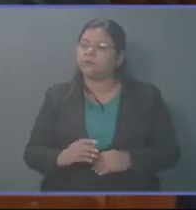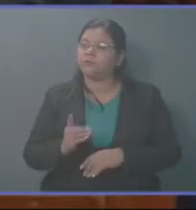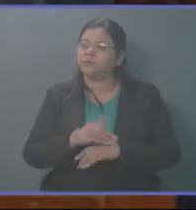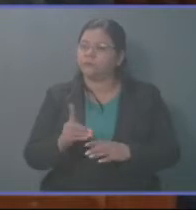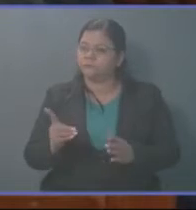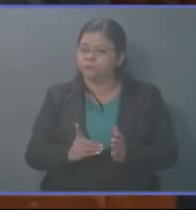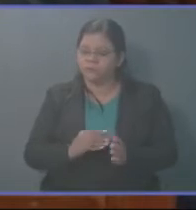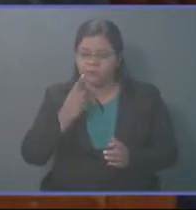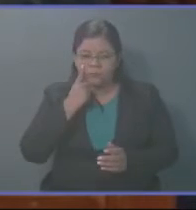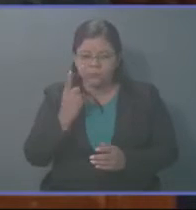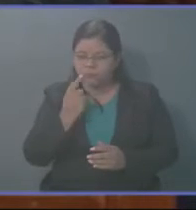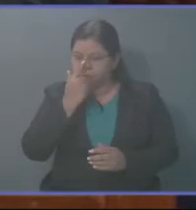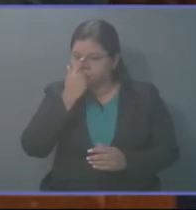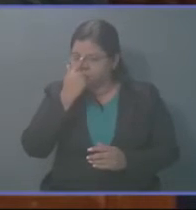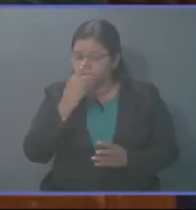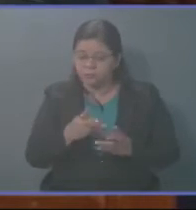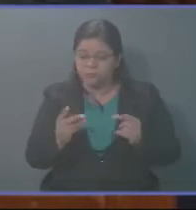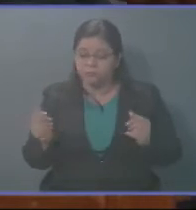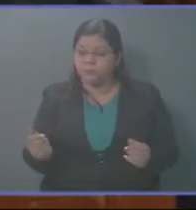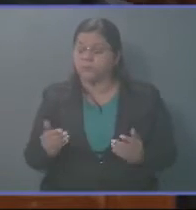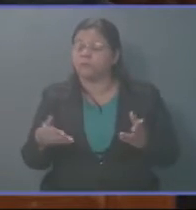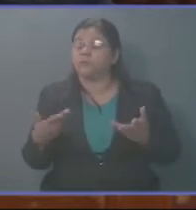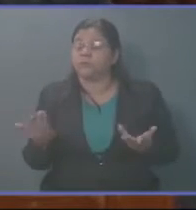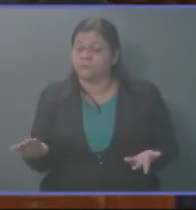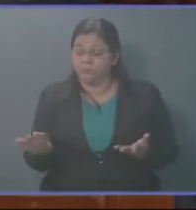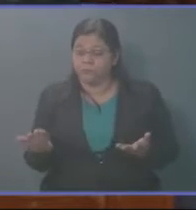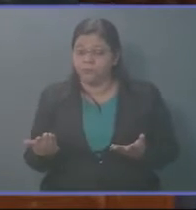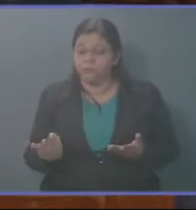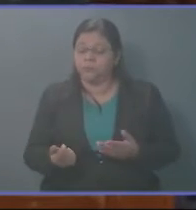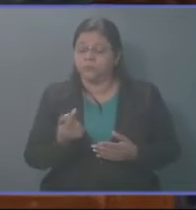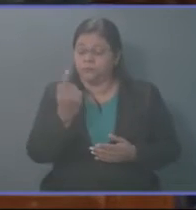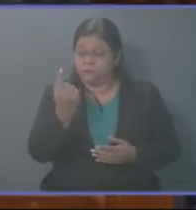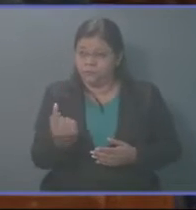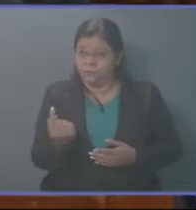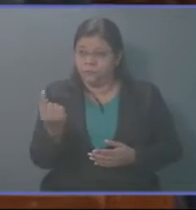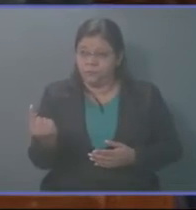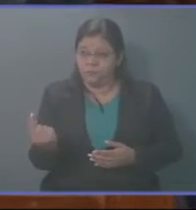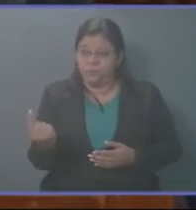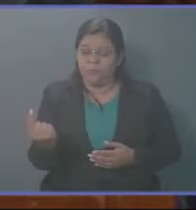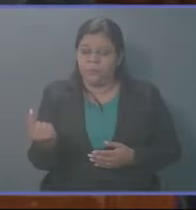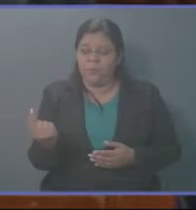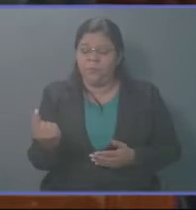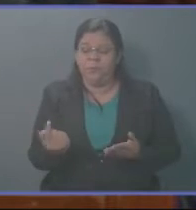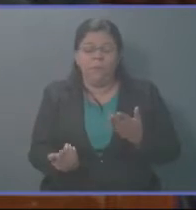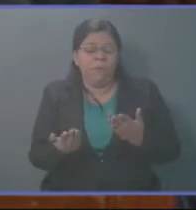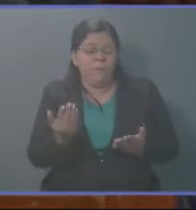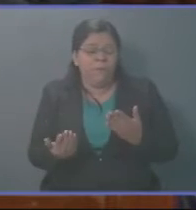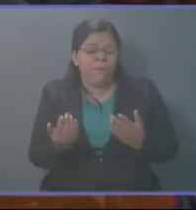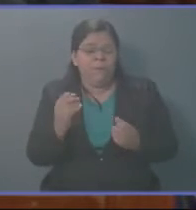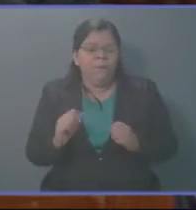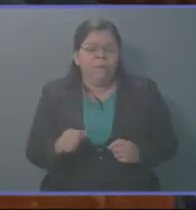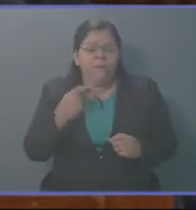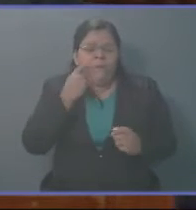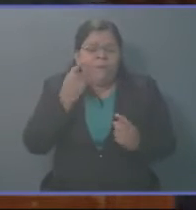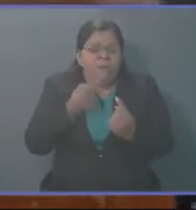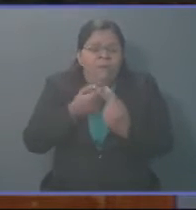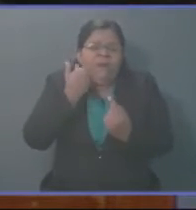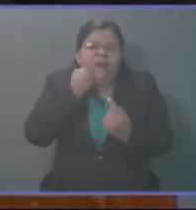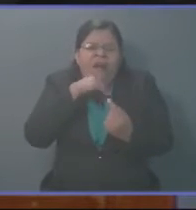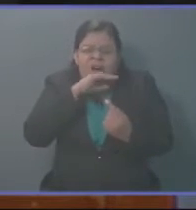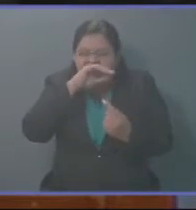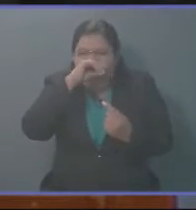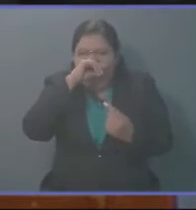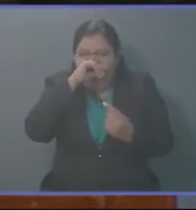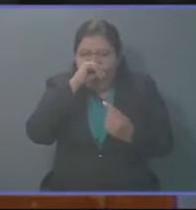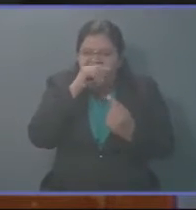le resolvemos directamente a un ciudadano que puede padecer de esta enfermedad.